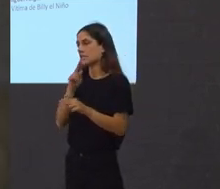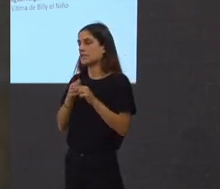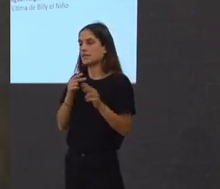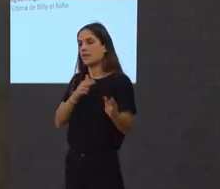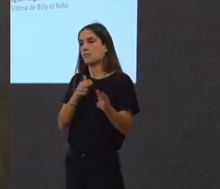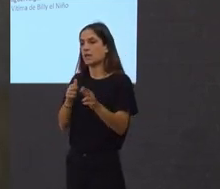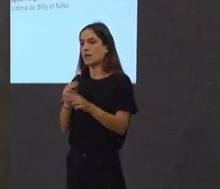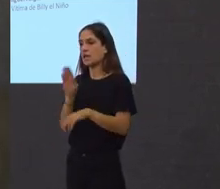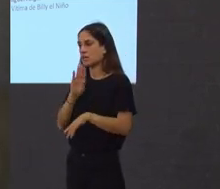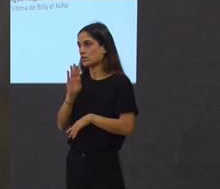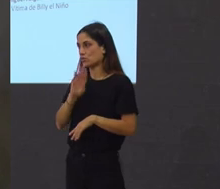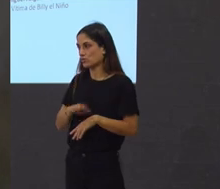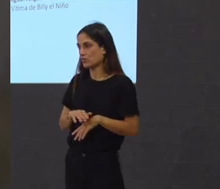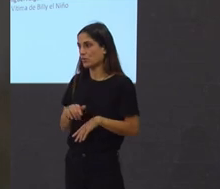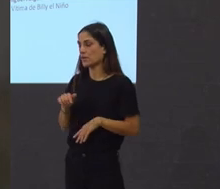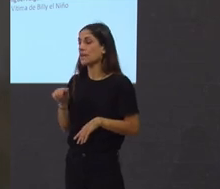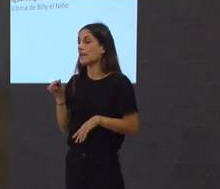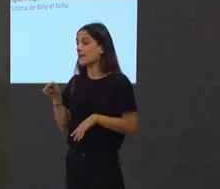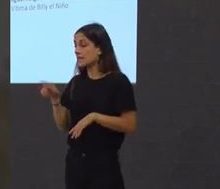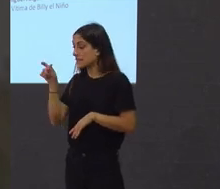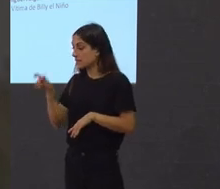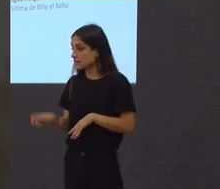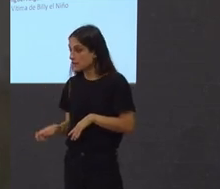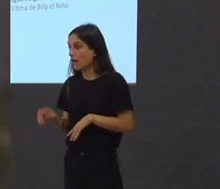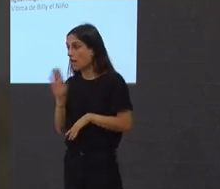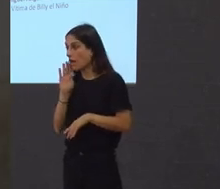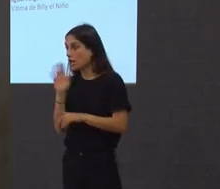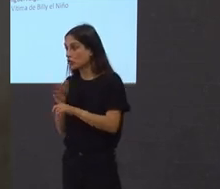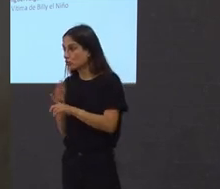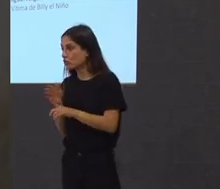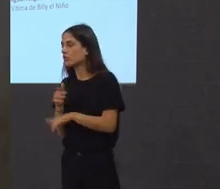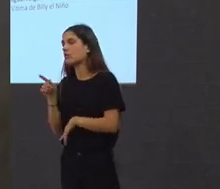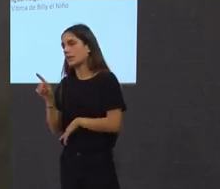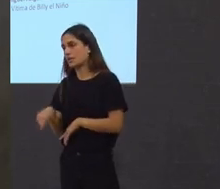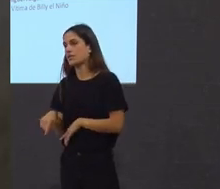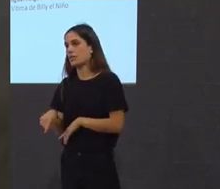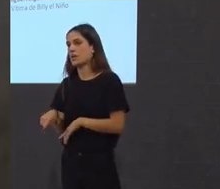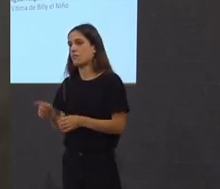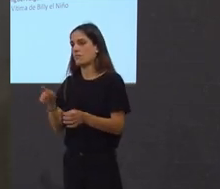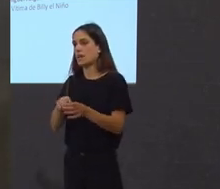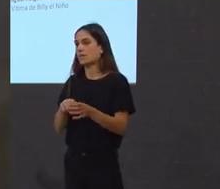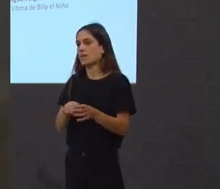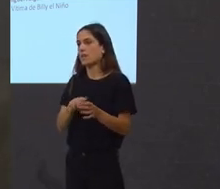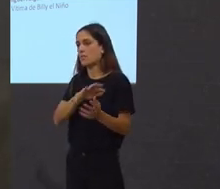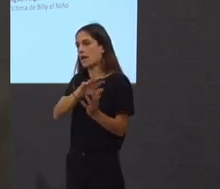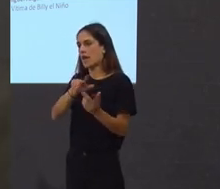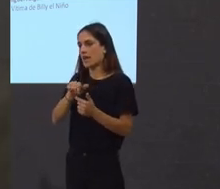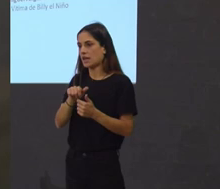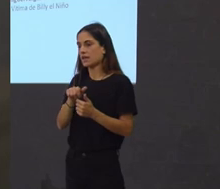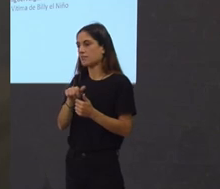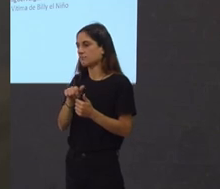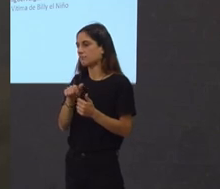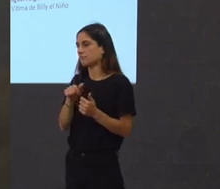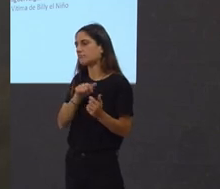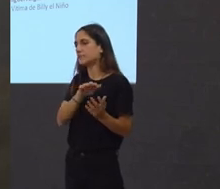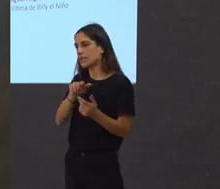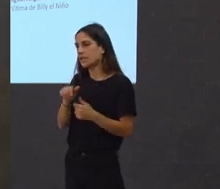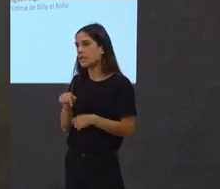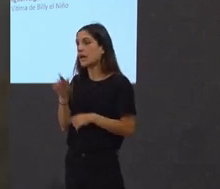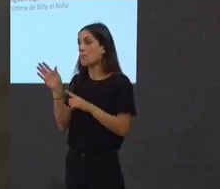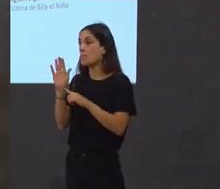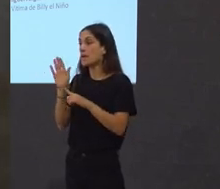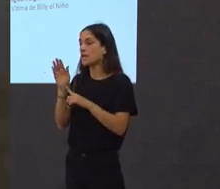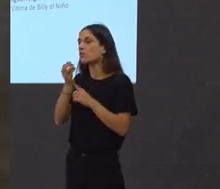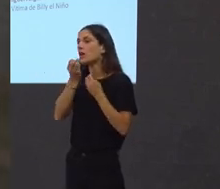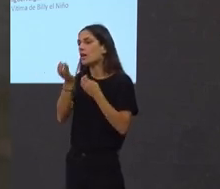este policía también participó de una manera muy activa o sea que también la película da cuenta de yo creo que